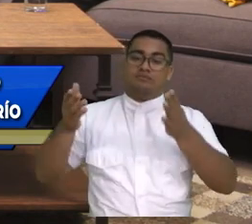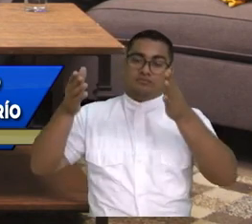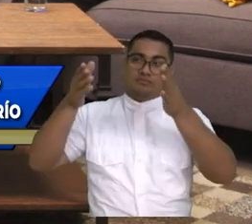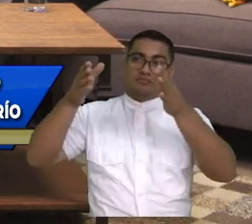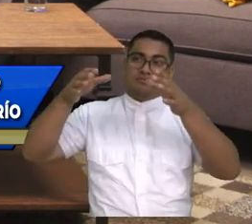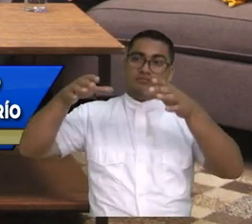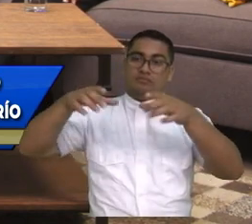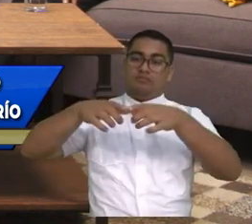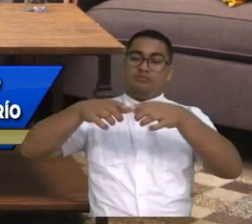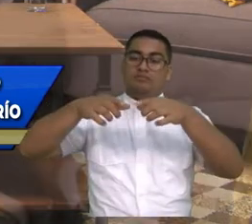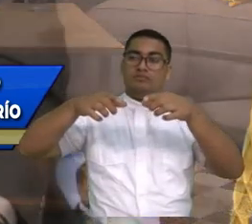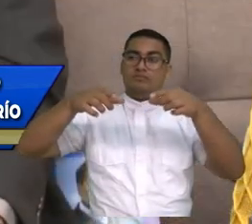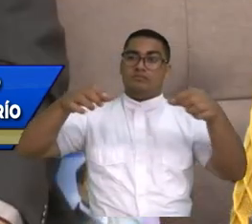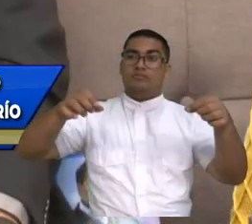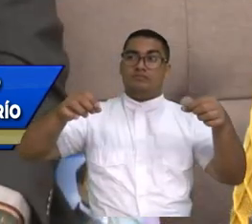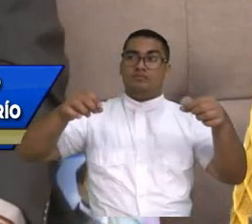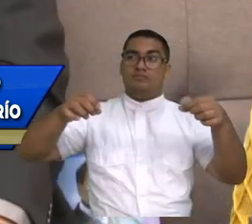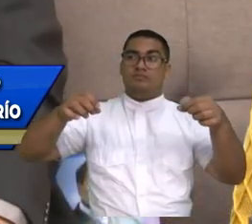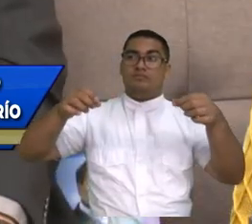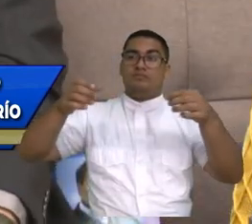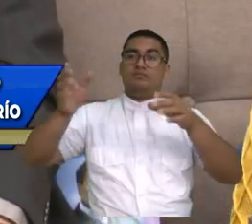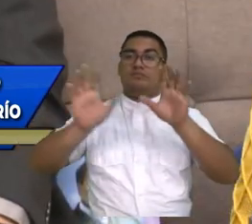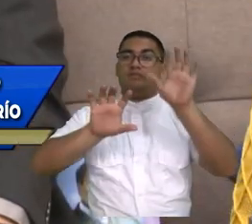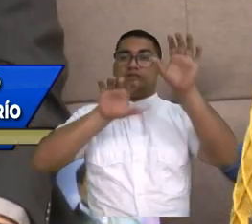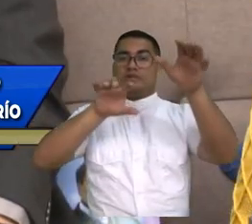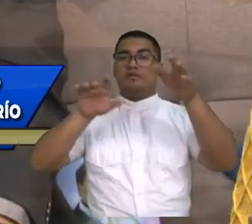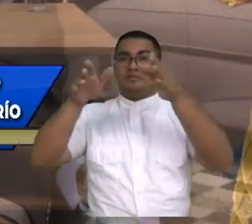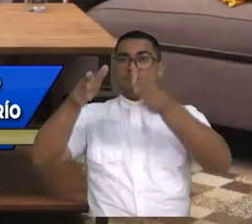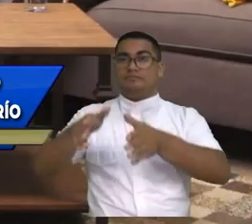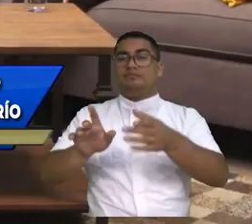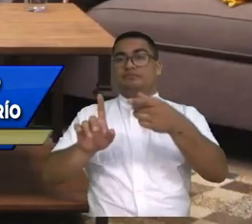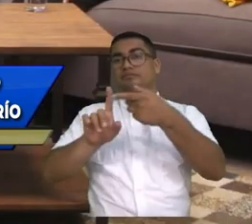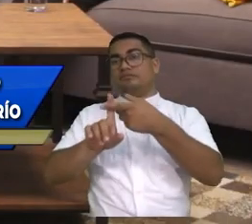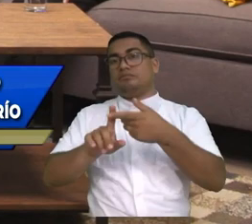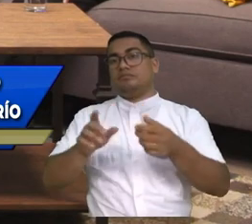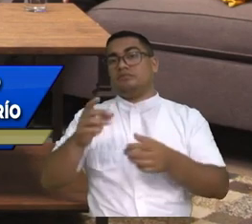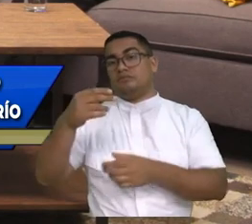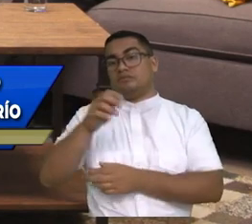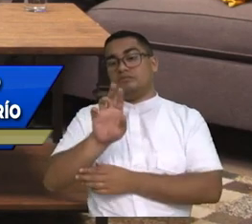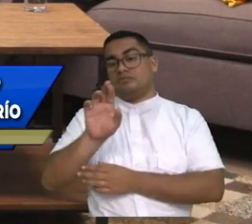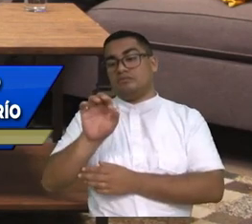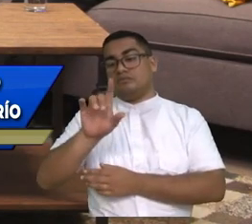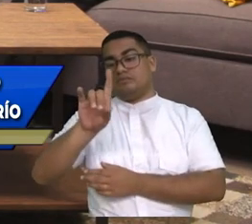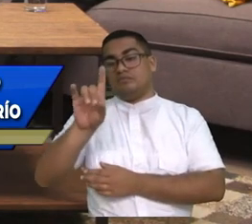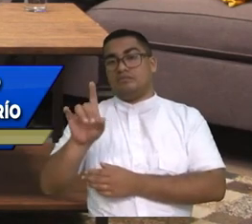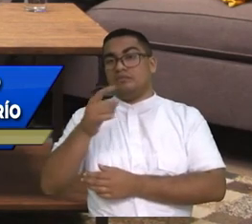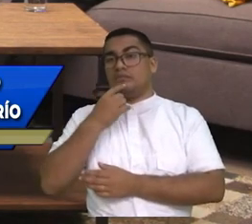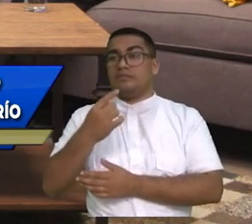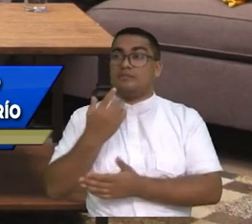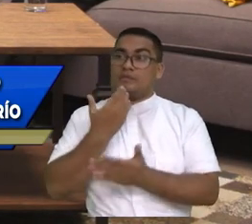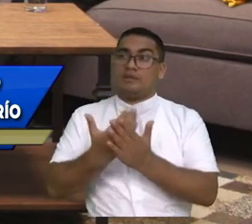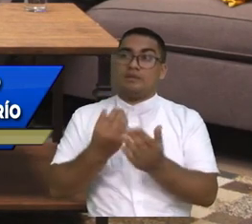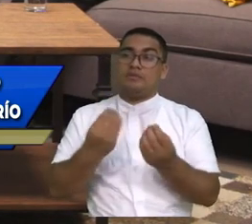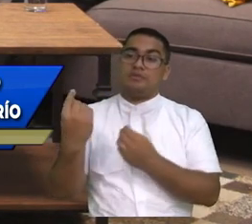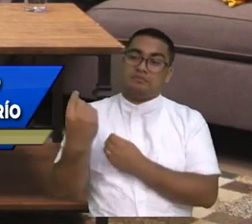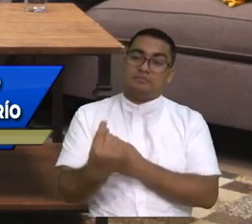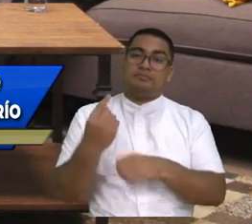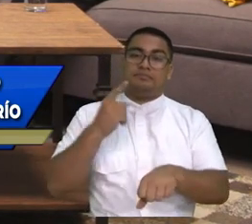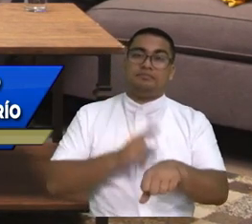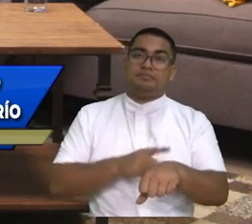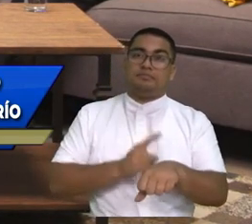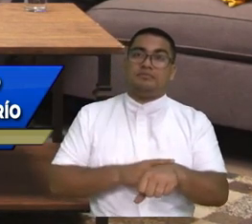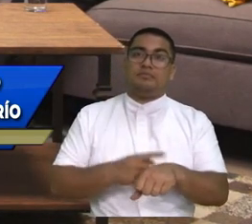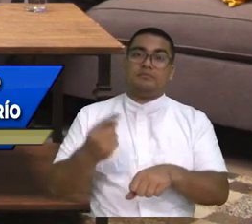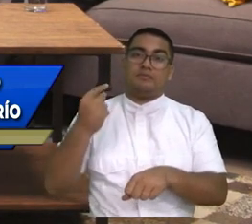en Managua y en la tumba en León. Así es, compañero Harold, de mi parte, pues muchísimas gracias por su tiempo. Un placer. Por